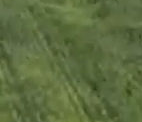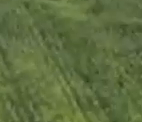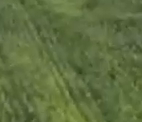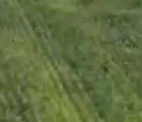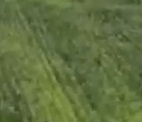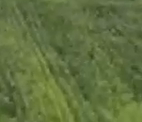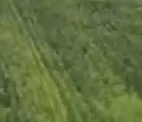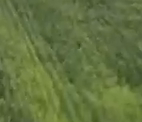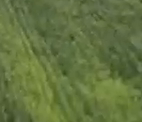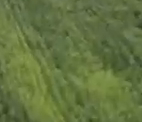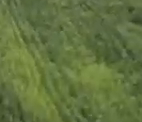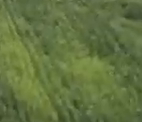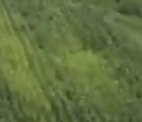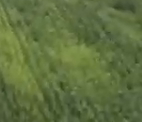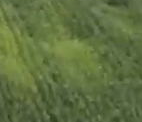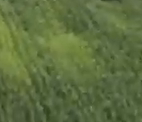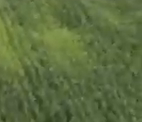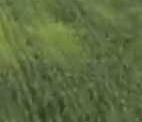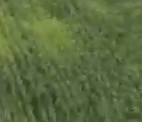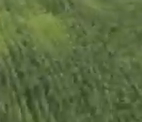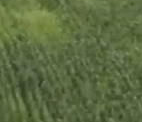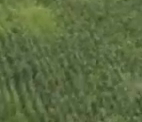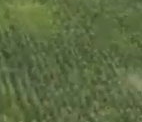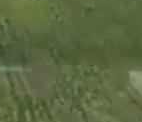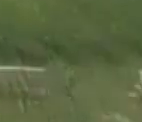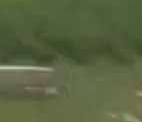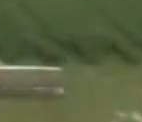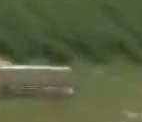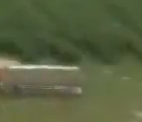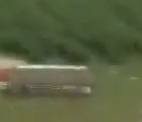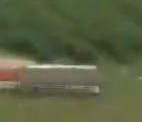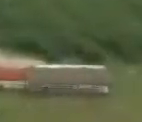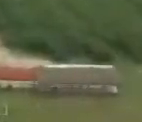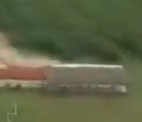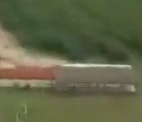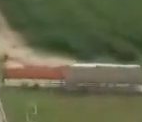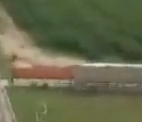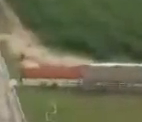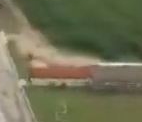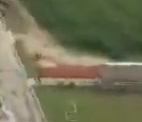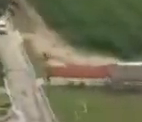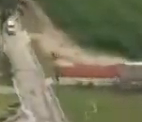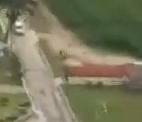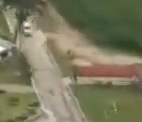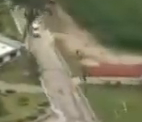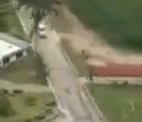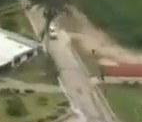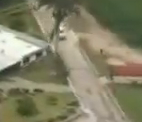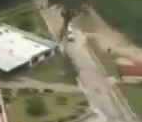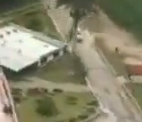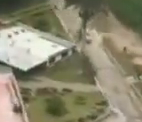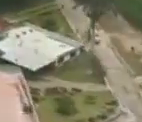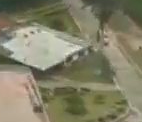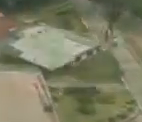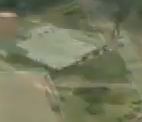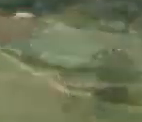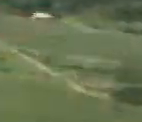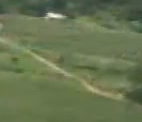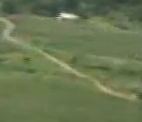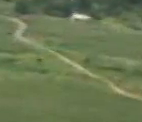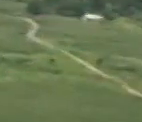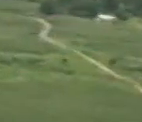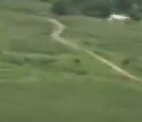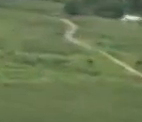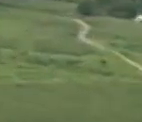A esta hora comienza la jornada de trabajo del miércoles de economía productiva liderada por el presidente constitucional de la República Bolivariana de